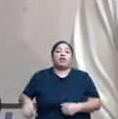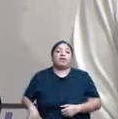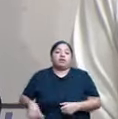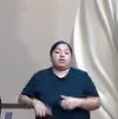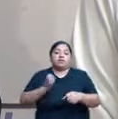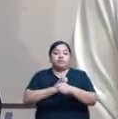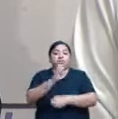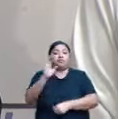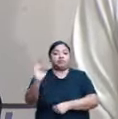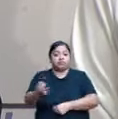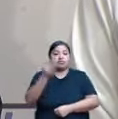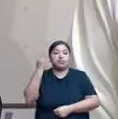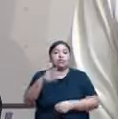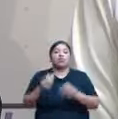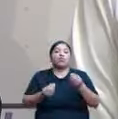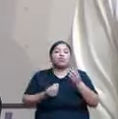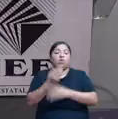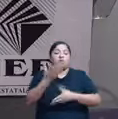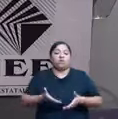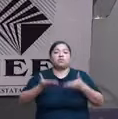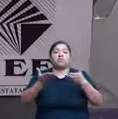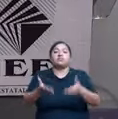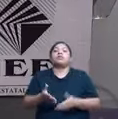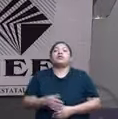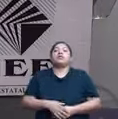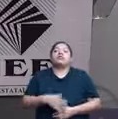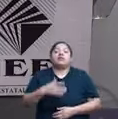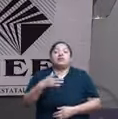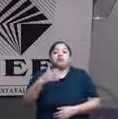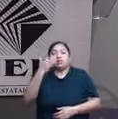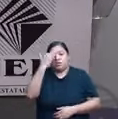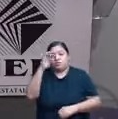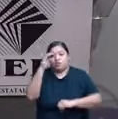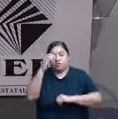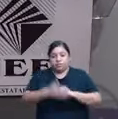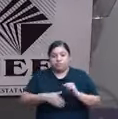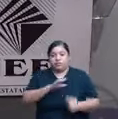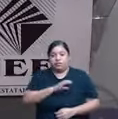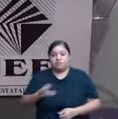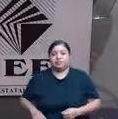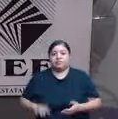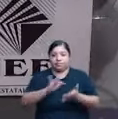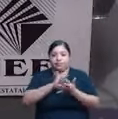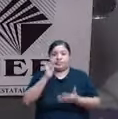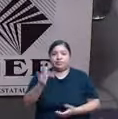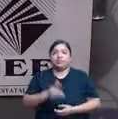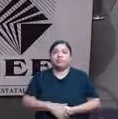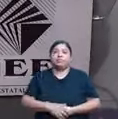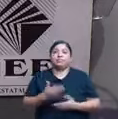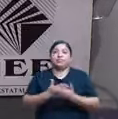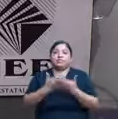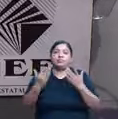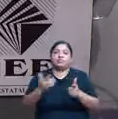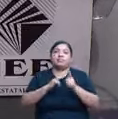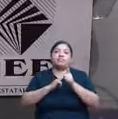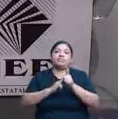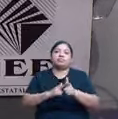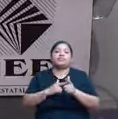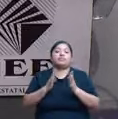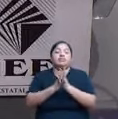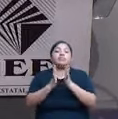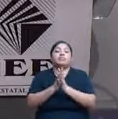federal el libramiento realizando una reingeniería. Gracias, de la candidatura. Ha terminado su tiempo. Muchas gracias. A continuación, le